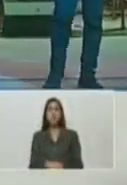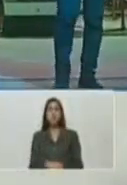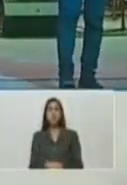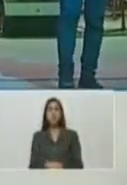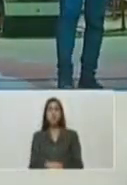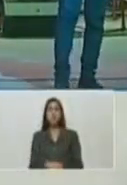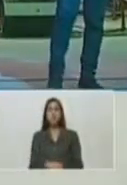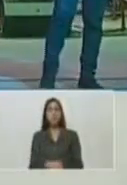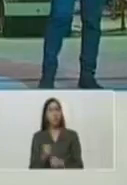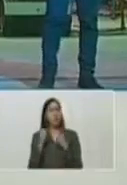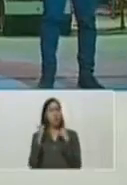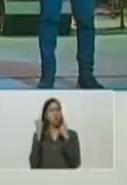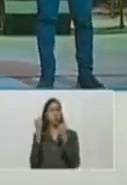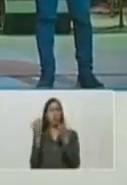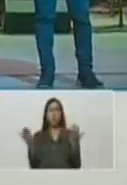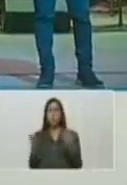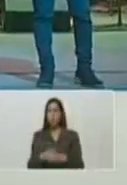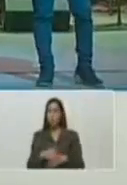Venceremos, venceremos, Juan Simón.